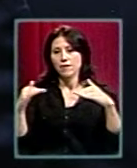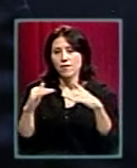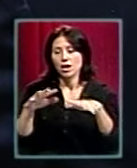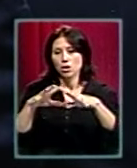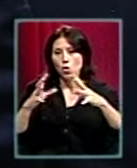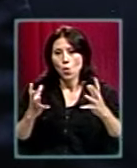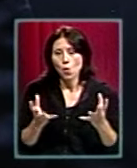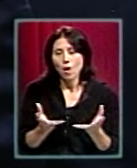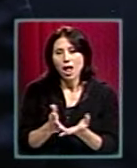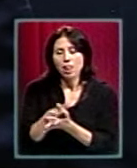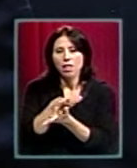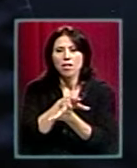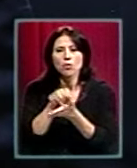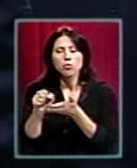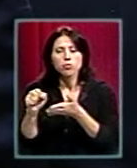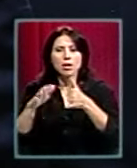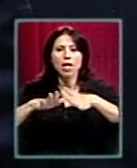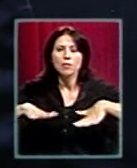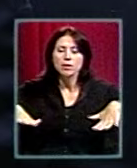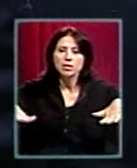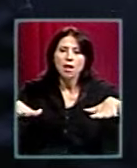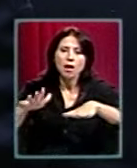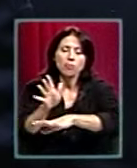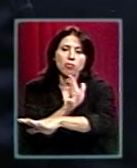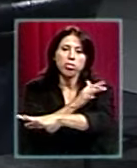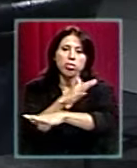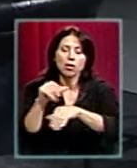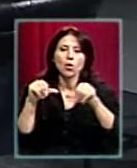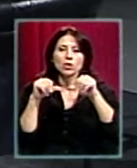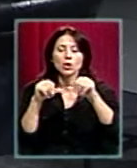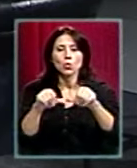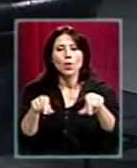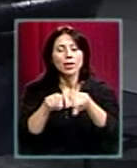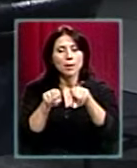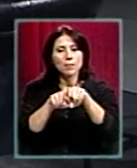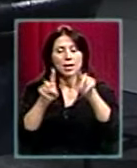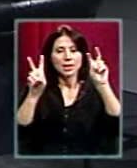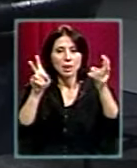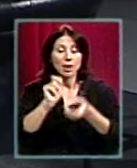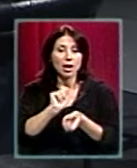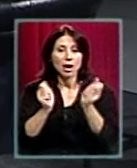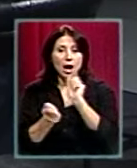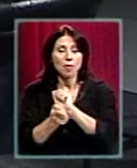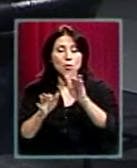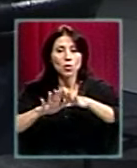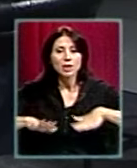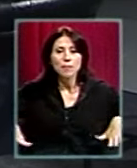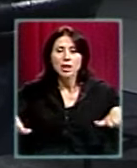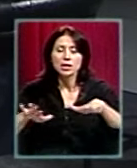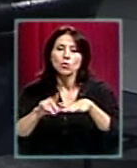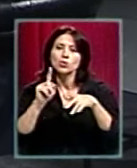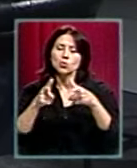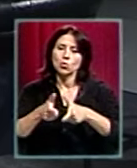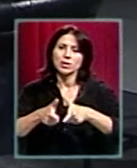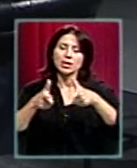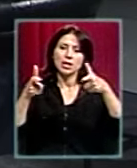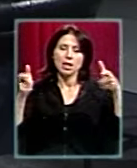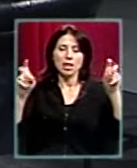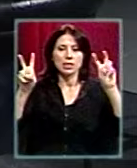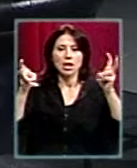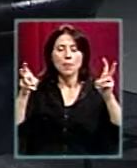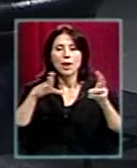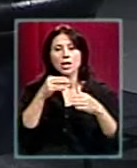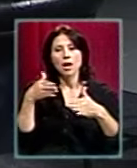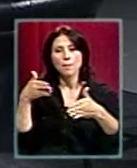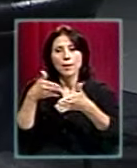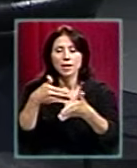la degradación ambiental continúa y el tema del cambio climático es uno de los grandes temas y de las grandes amenazas que tiene la